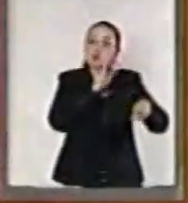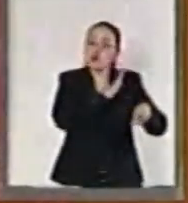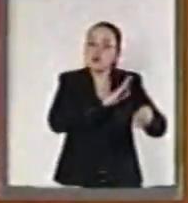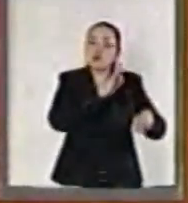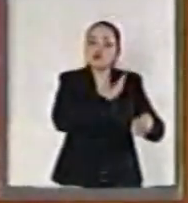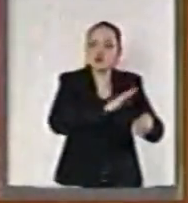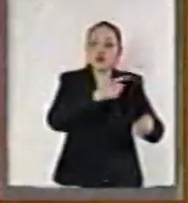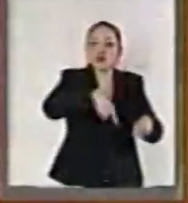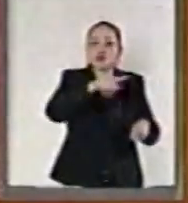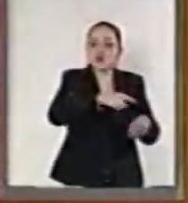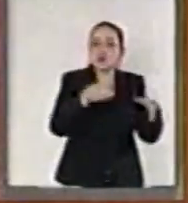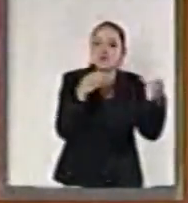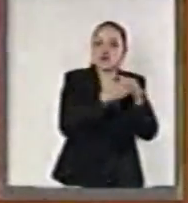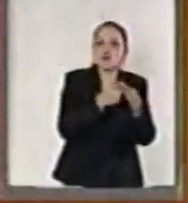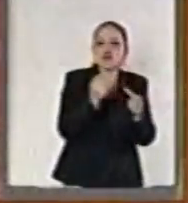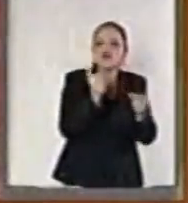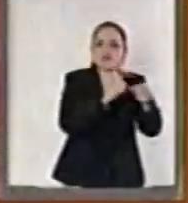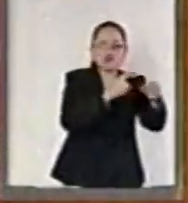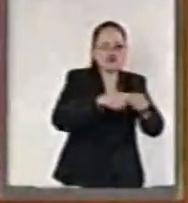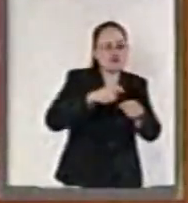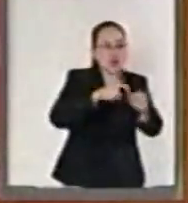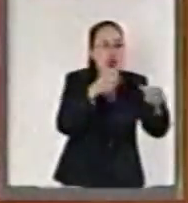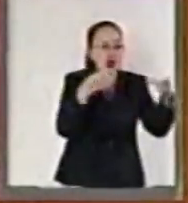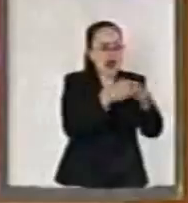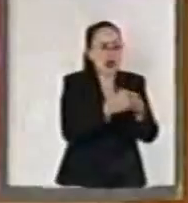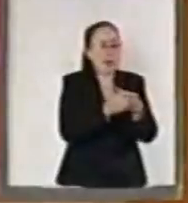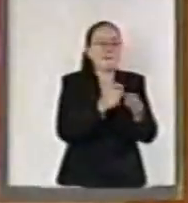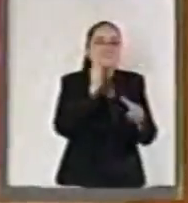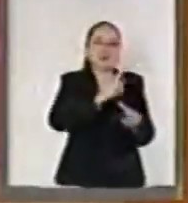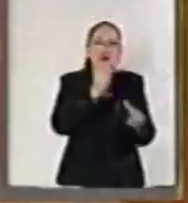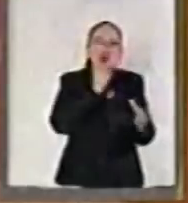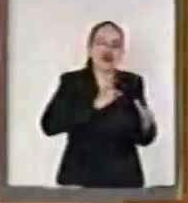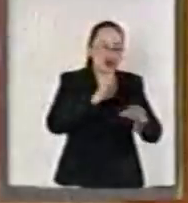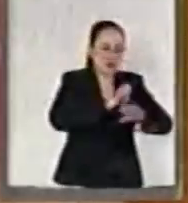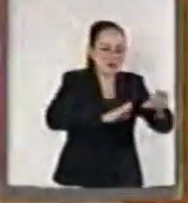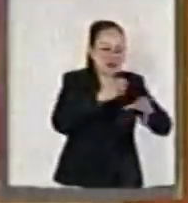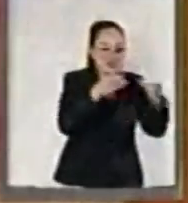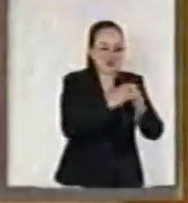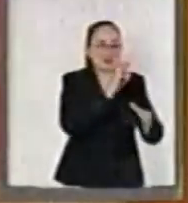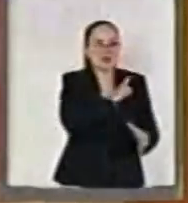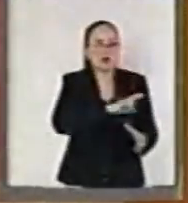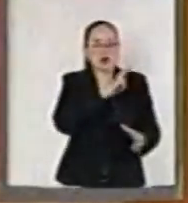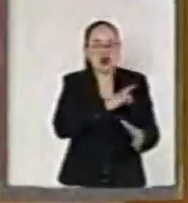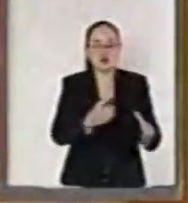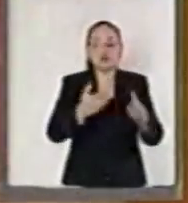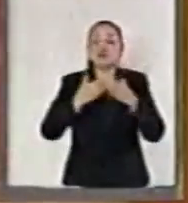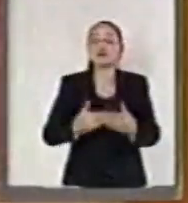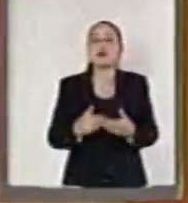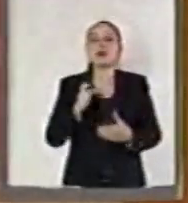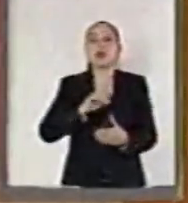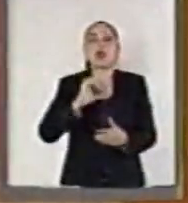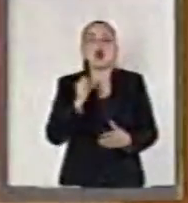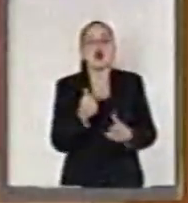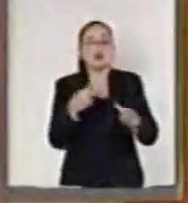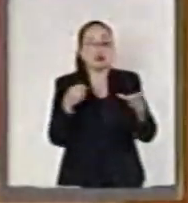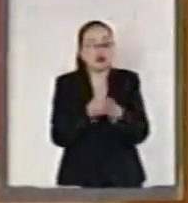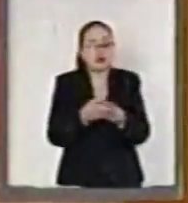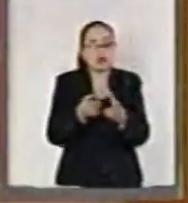de las petroleras privadas. Otro argumento es que la ley de los órganos reguladores coordinados en